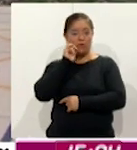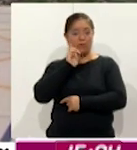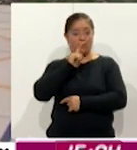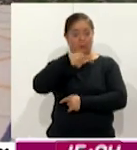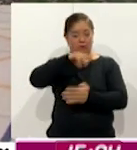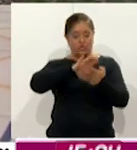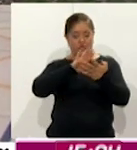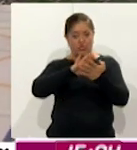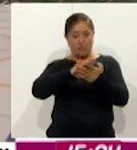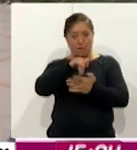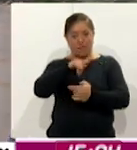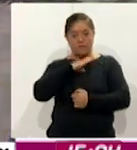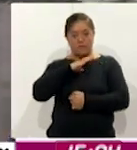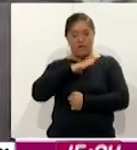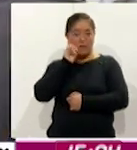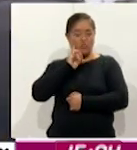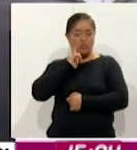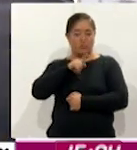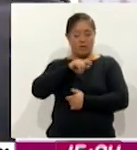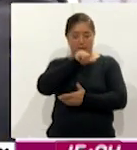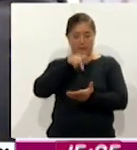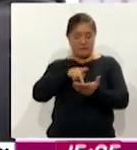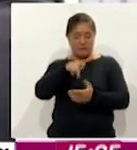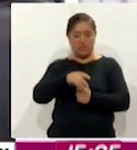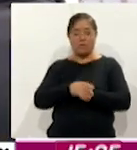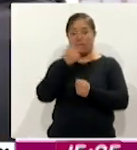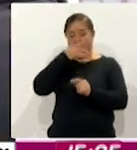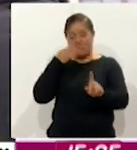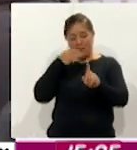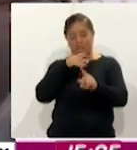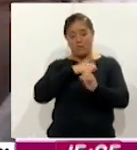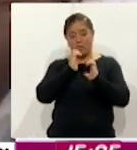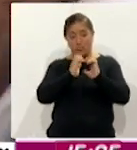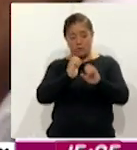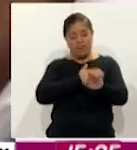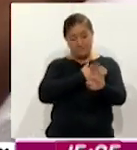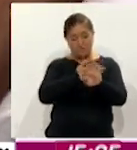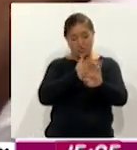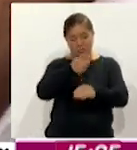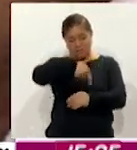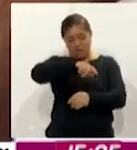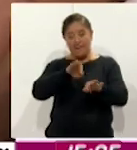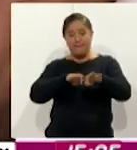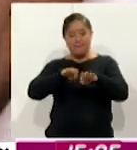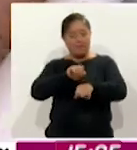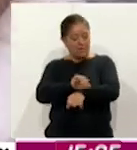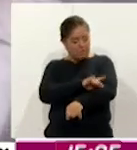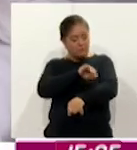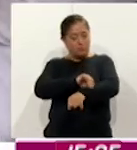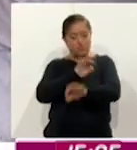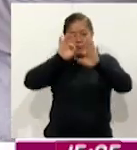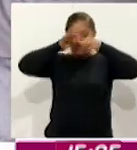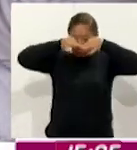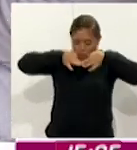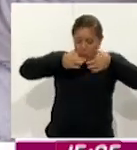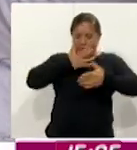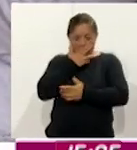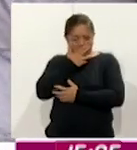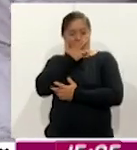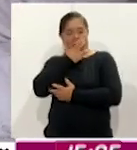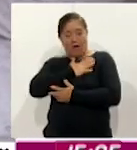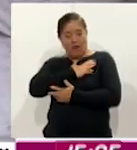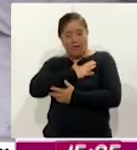Social Femenil de Apizaco, con la finalidad de prevenir violencia, trabajar en emociones y la autoestima, así como